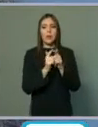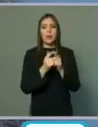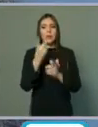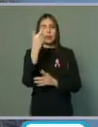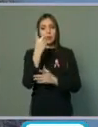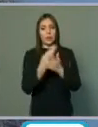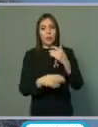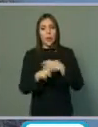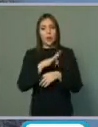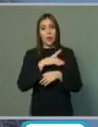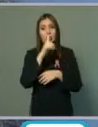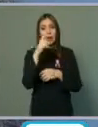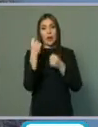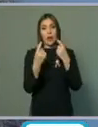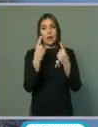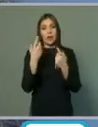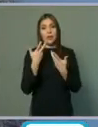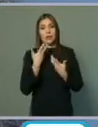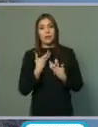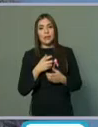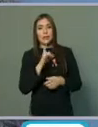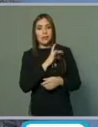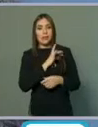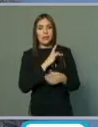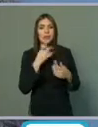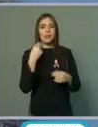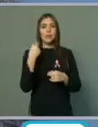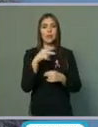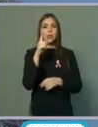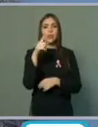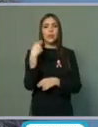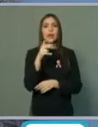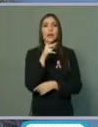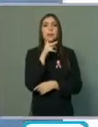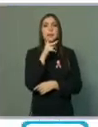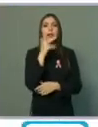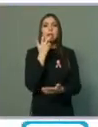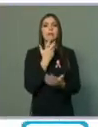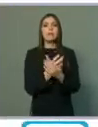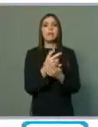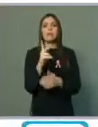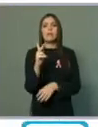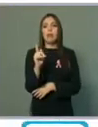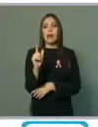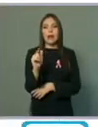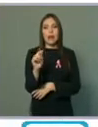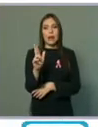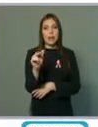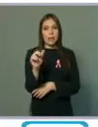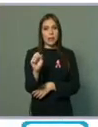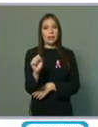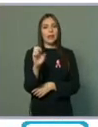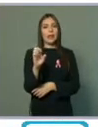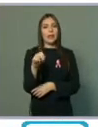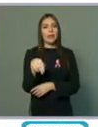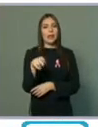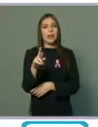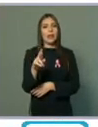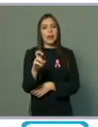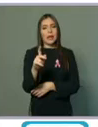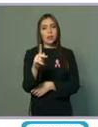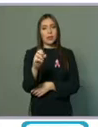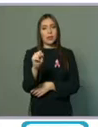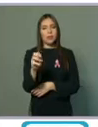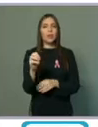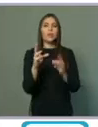un poco más, es el de Palabras en Reposo. En los 3 habla como de, no habla de lo mismo, ¿no? Pero los temas que abordan son el